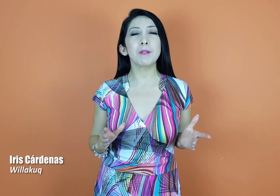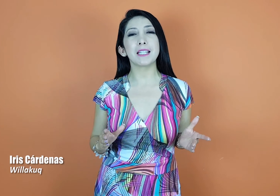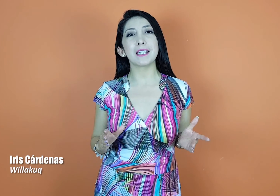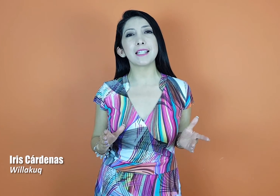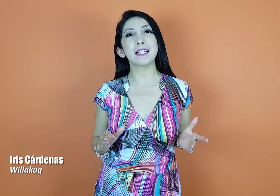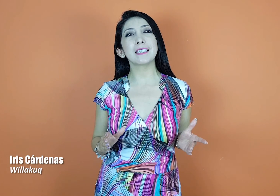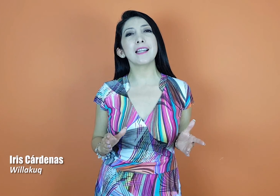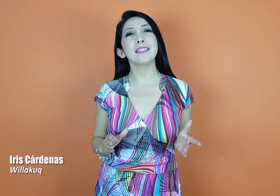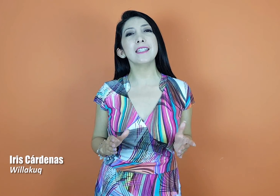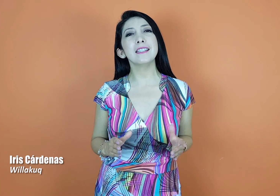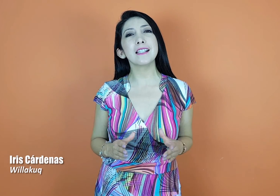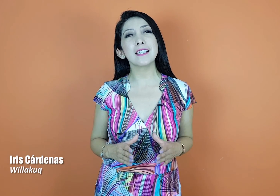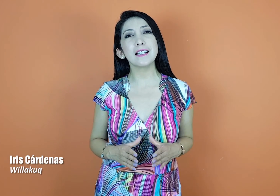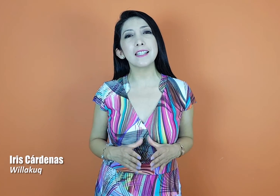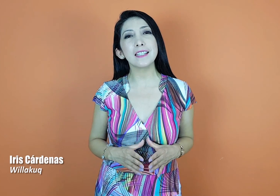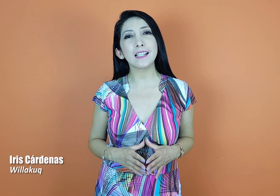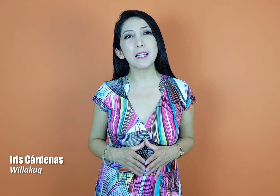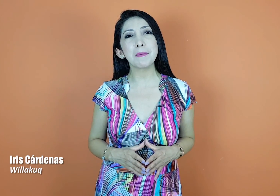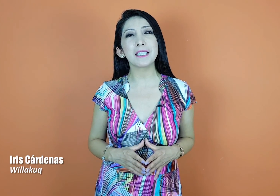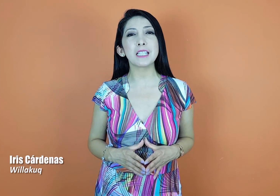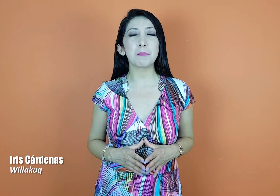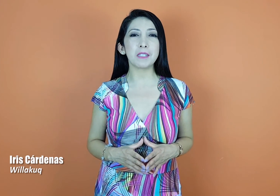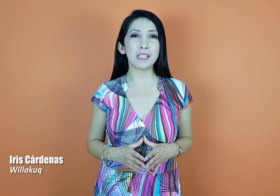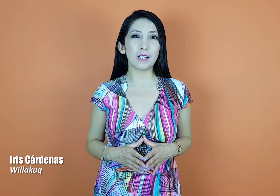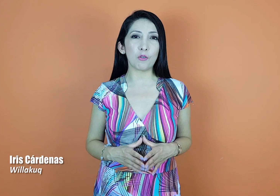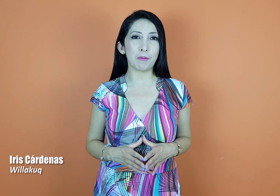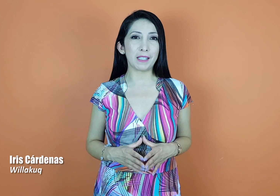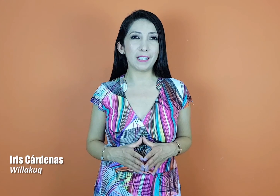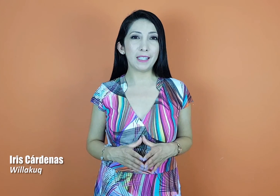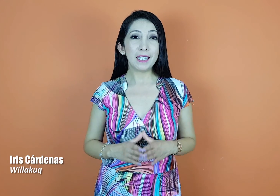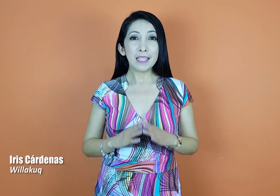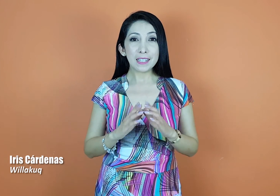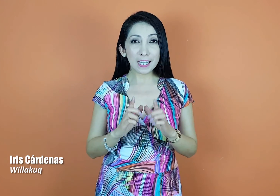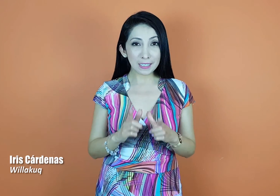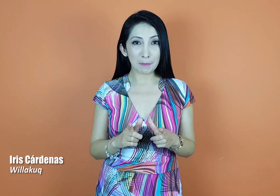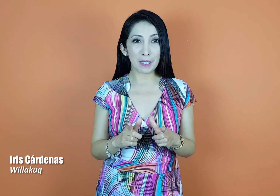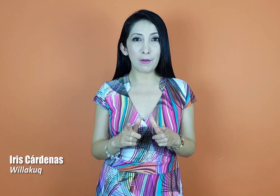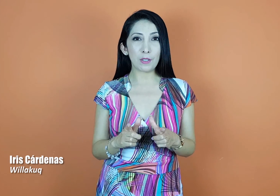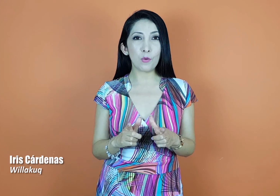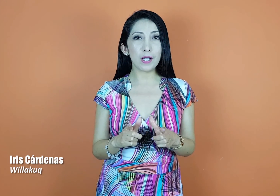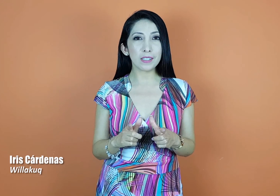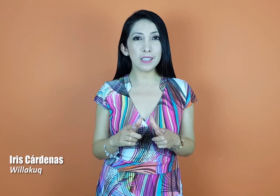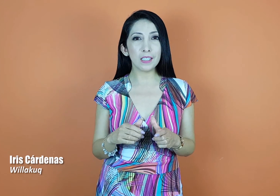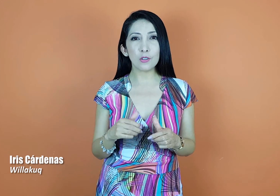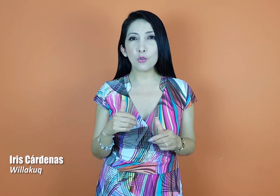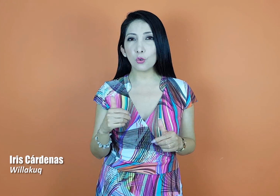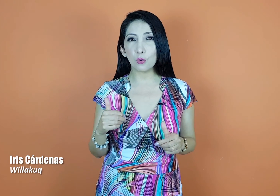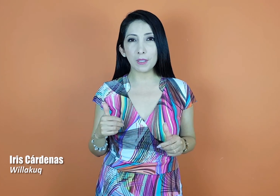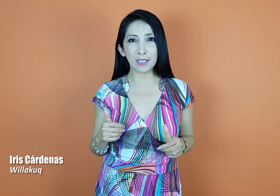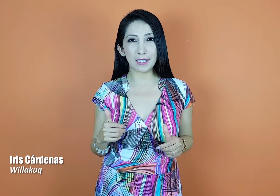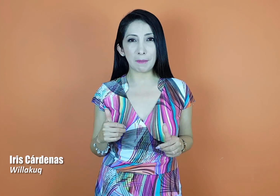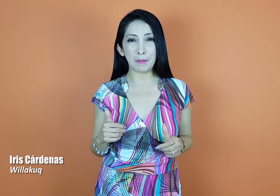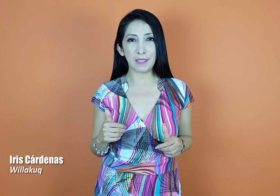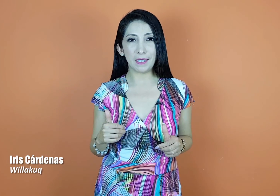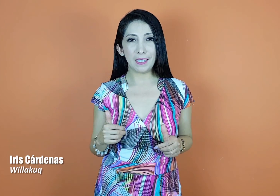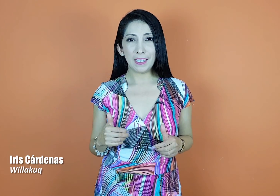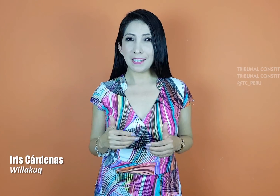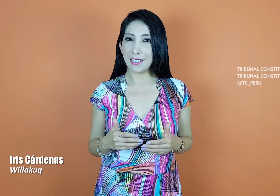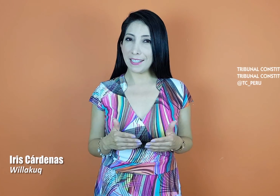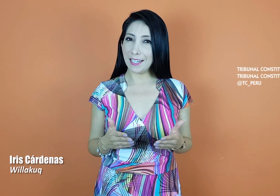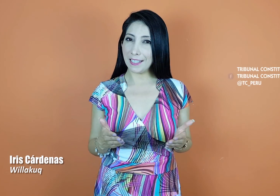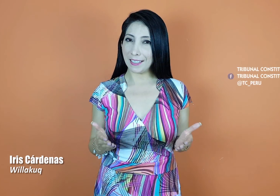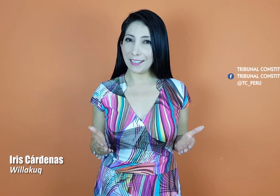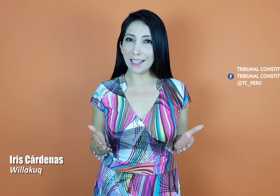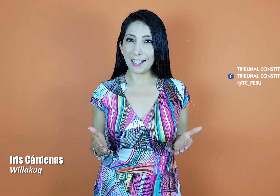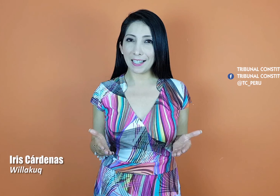audiencia pública nisqata internet nintakama hisp'ichinankupak. Chaytam hawaykuwaqchik YouTube nisqapi.